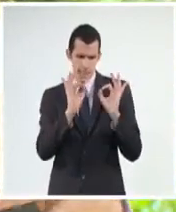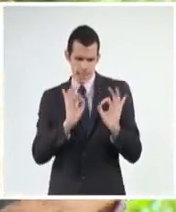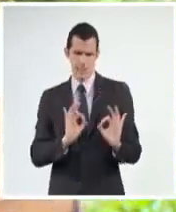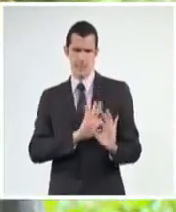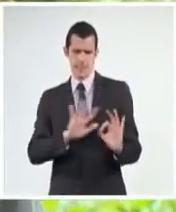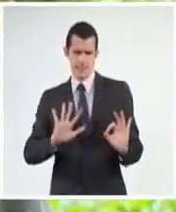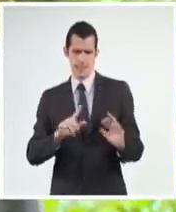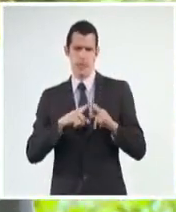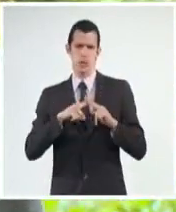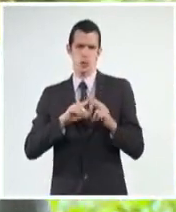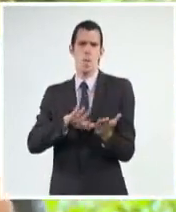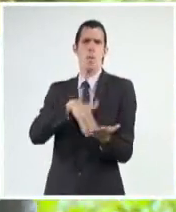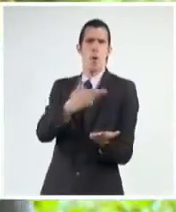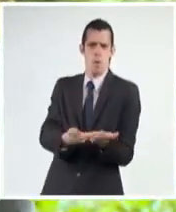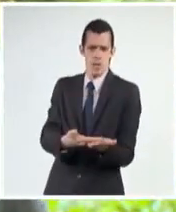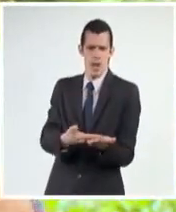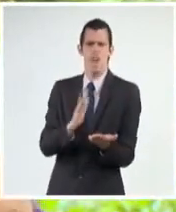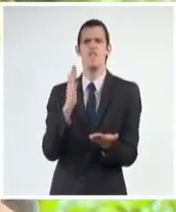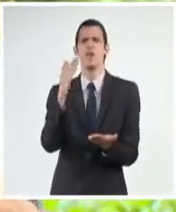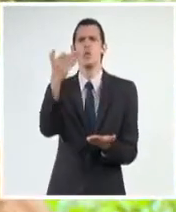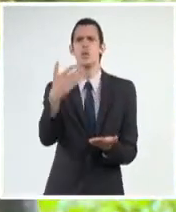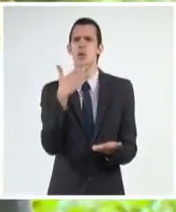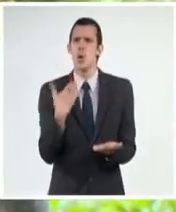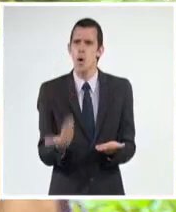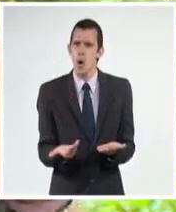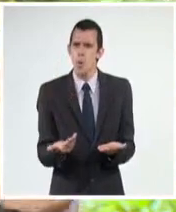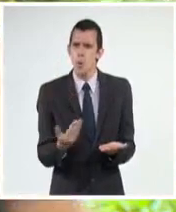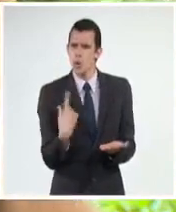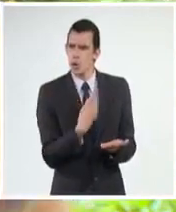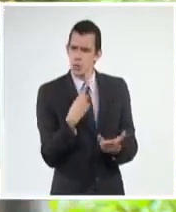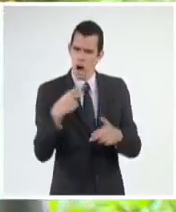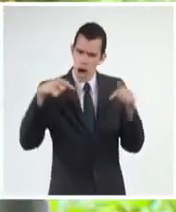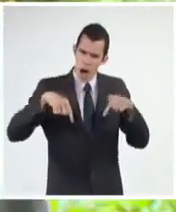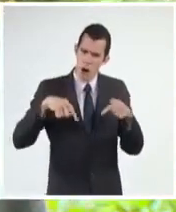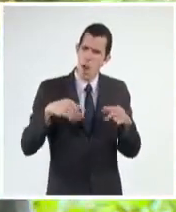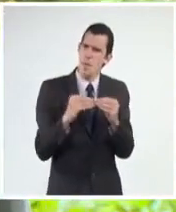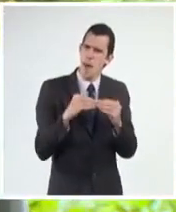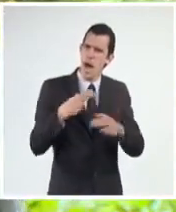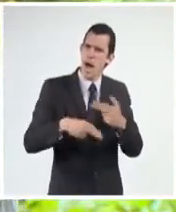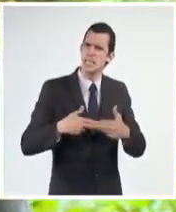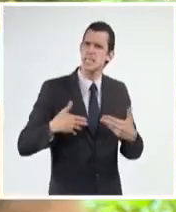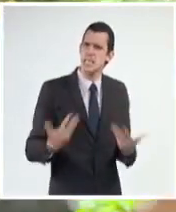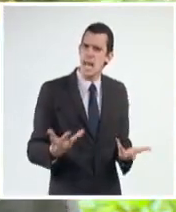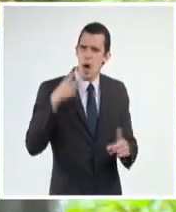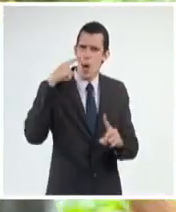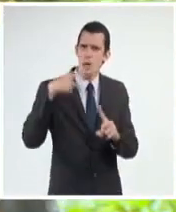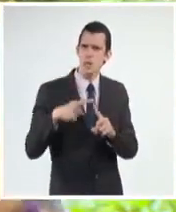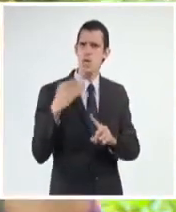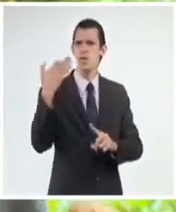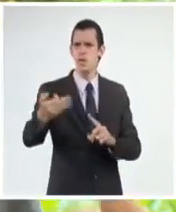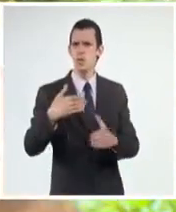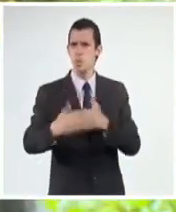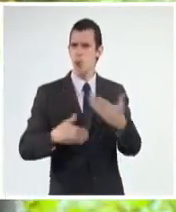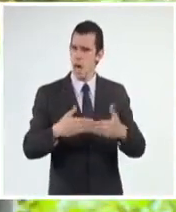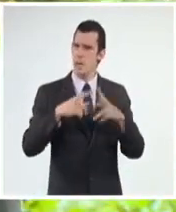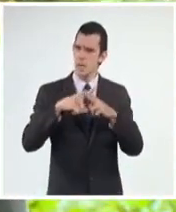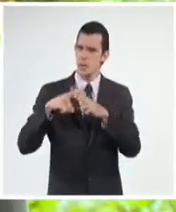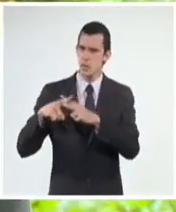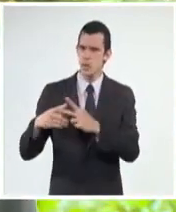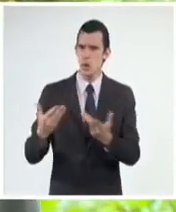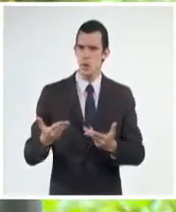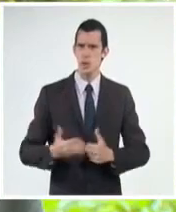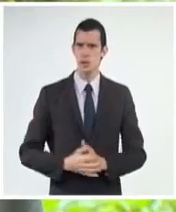cómo poner energía, tiempo, recursos, pensamiento, la riqueza de estos diálogos y debates que se están